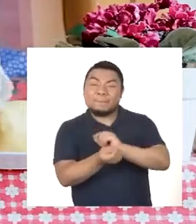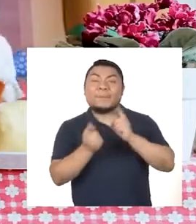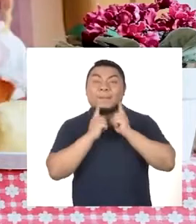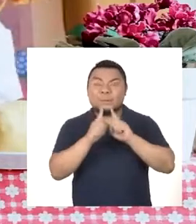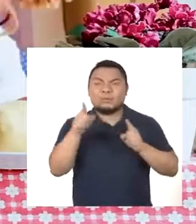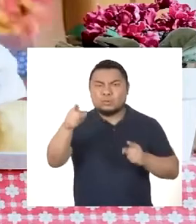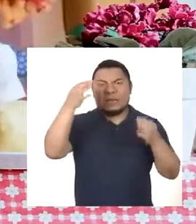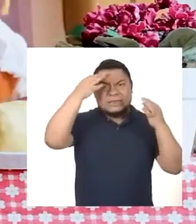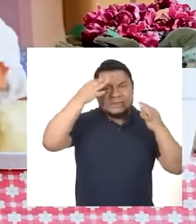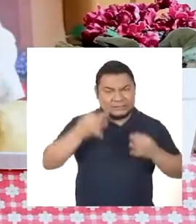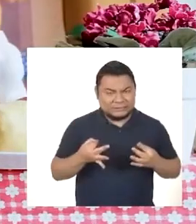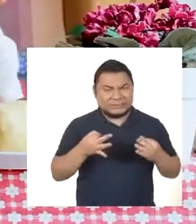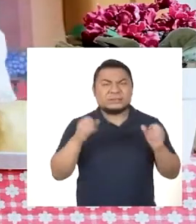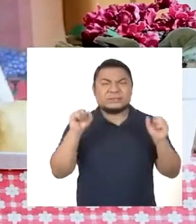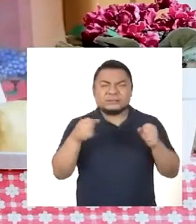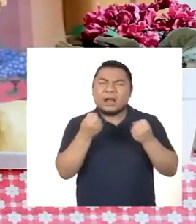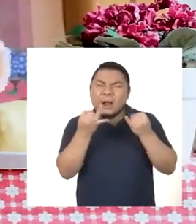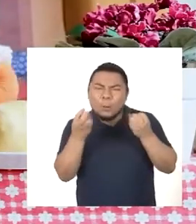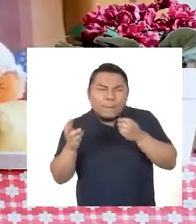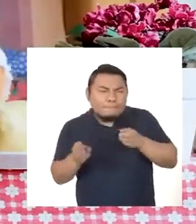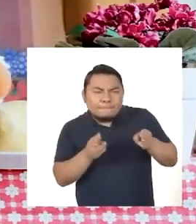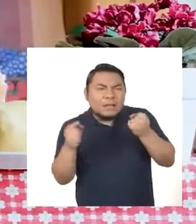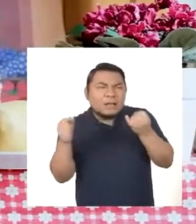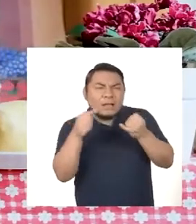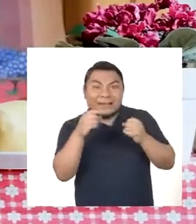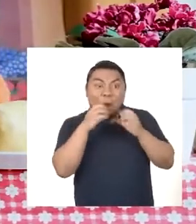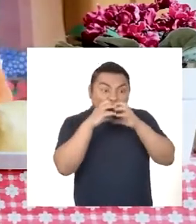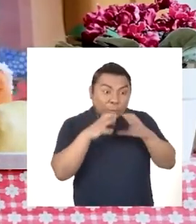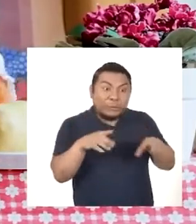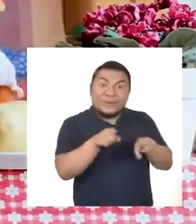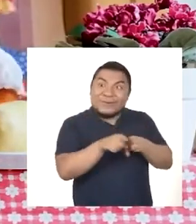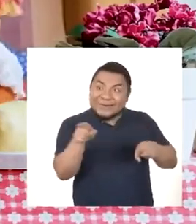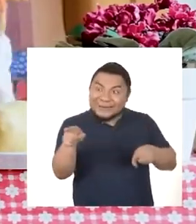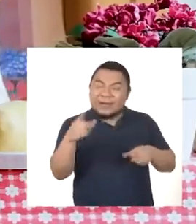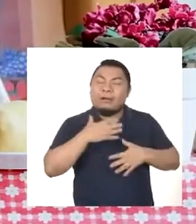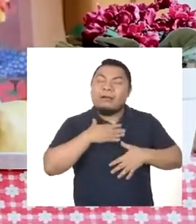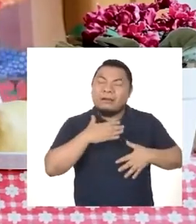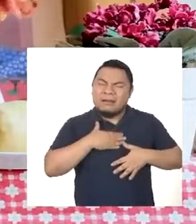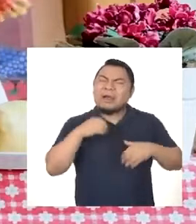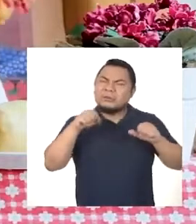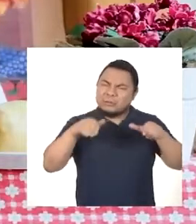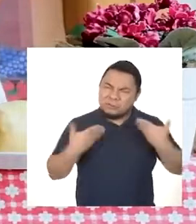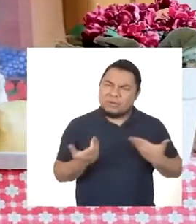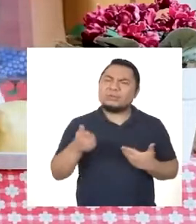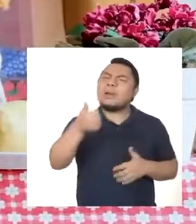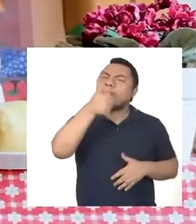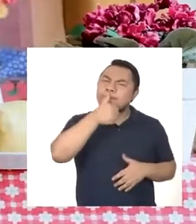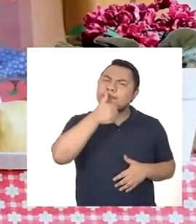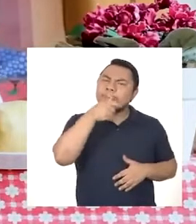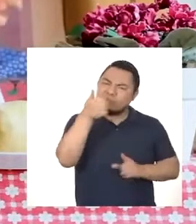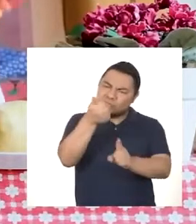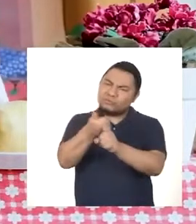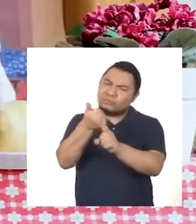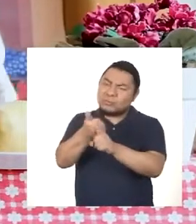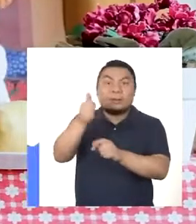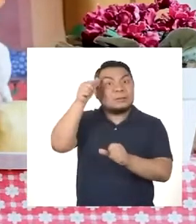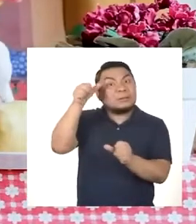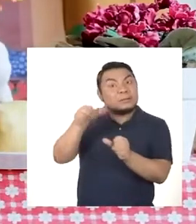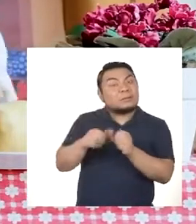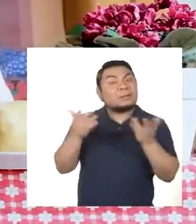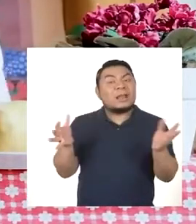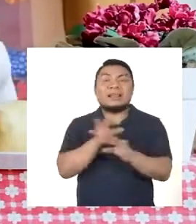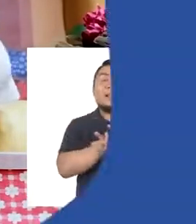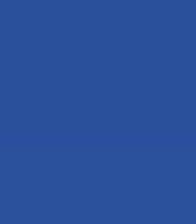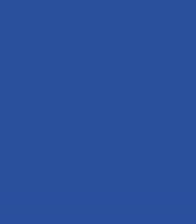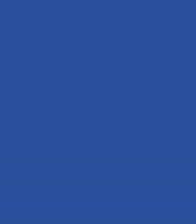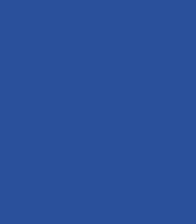con decisión y algunas técnicas como esta del globo es posible. Ten paciencia contigo misma. Recuerda que